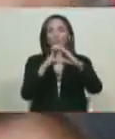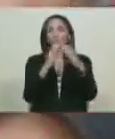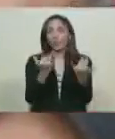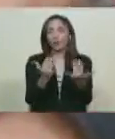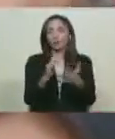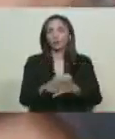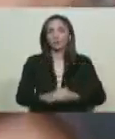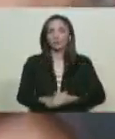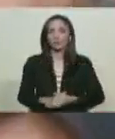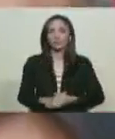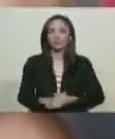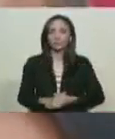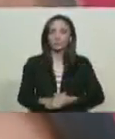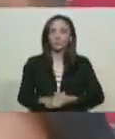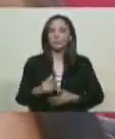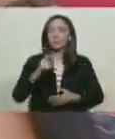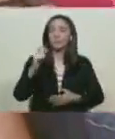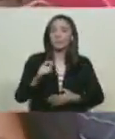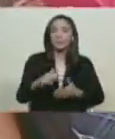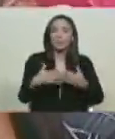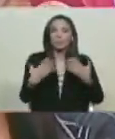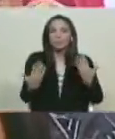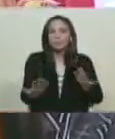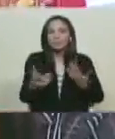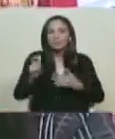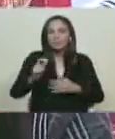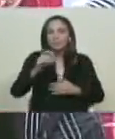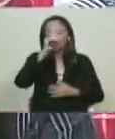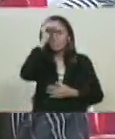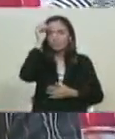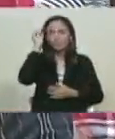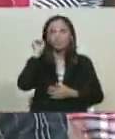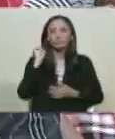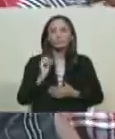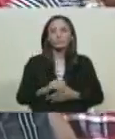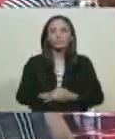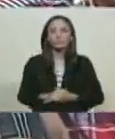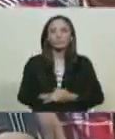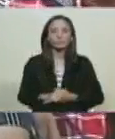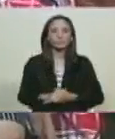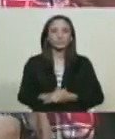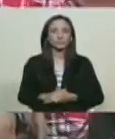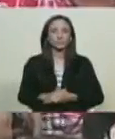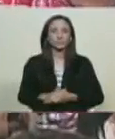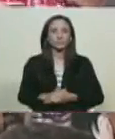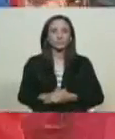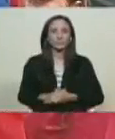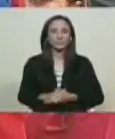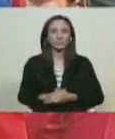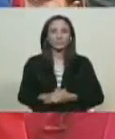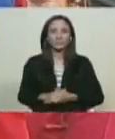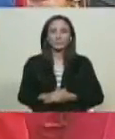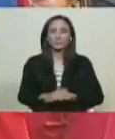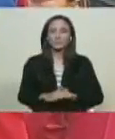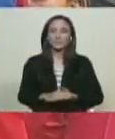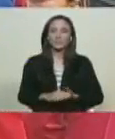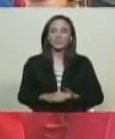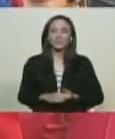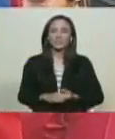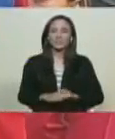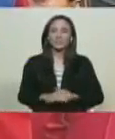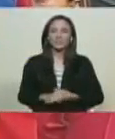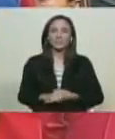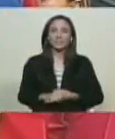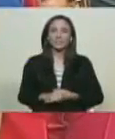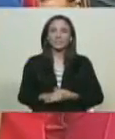momento. Necesitamos es que a través de lo que pudiéramos decir